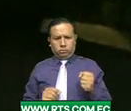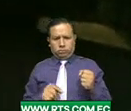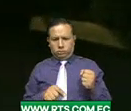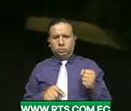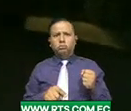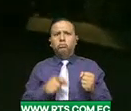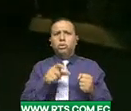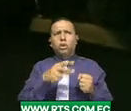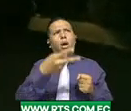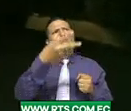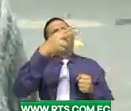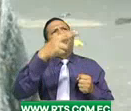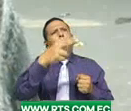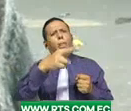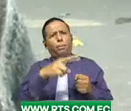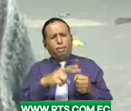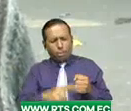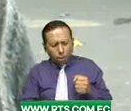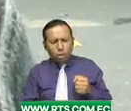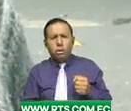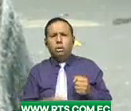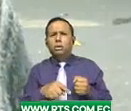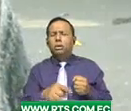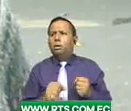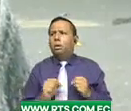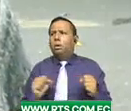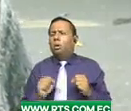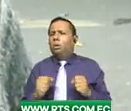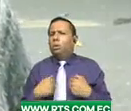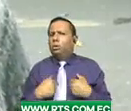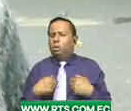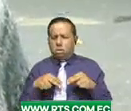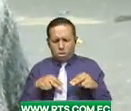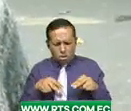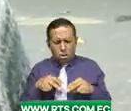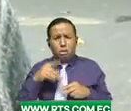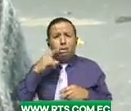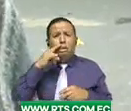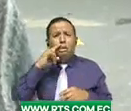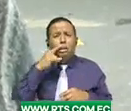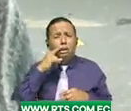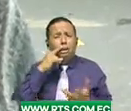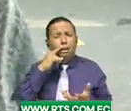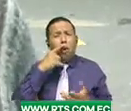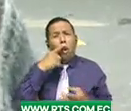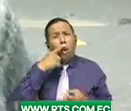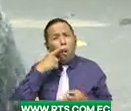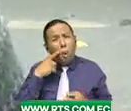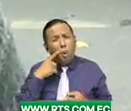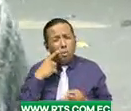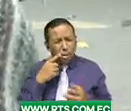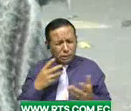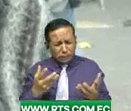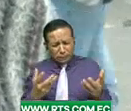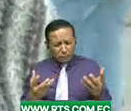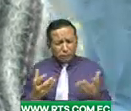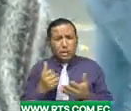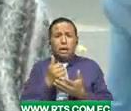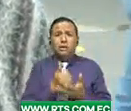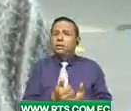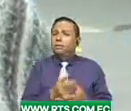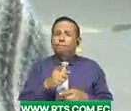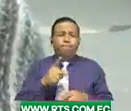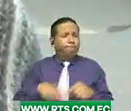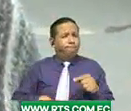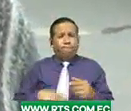estaban con vida, pero mal heridos. Tremendo asombro y de ver al niño y al señor que estaba atrapado en el carro y no pudimos hacer nada